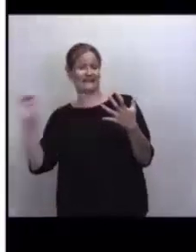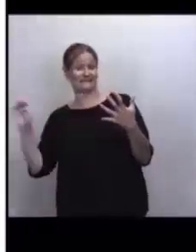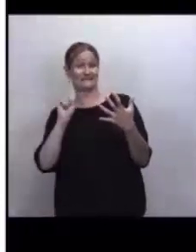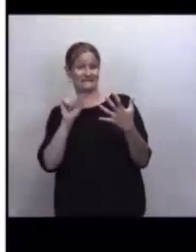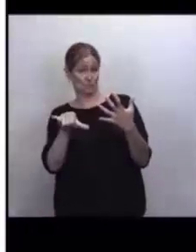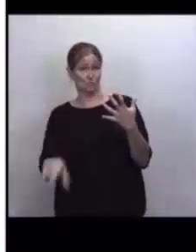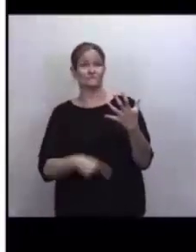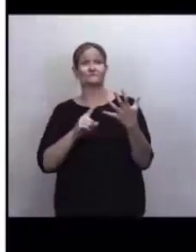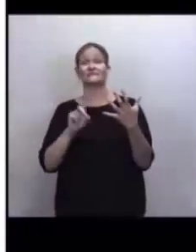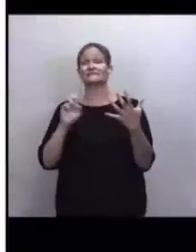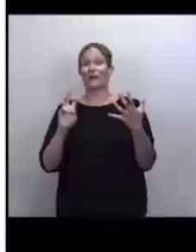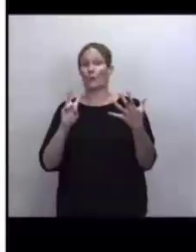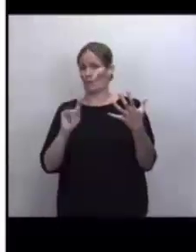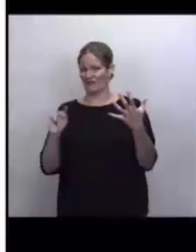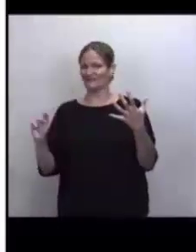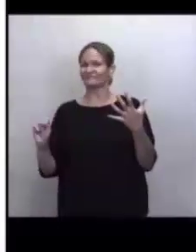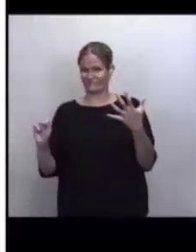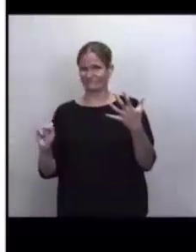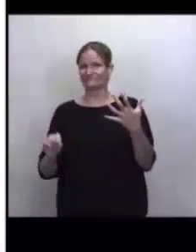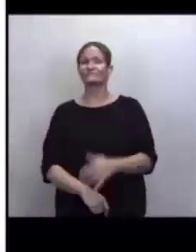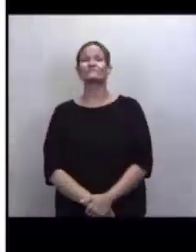en el condado de Onondaga.